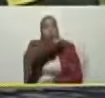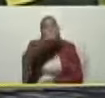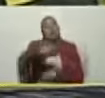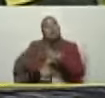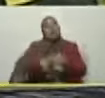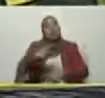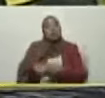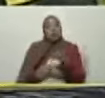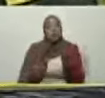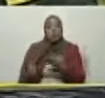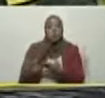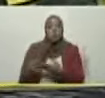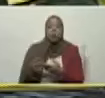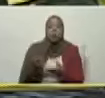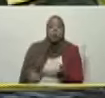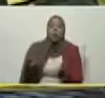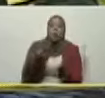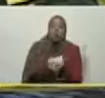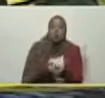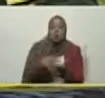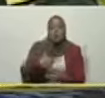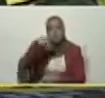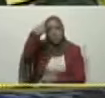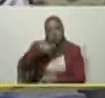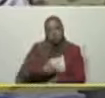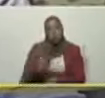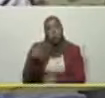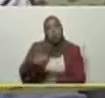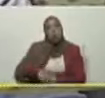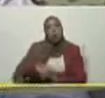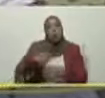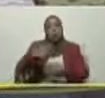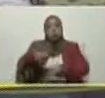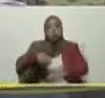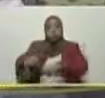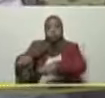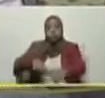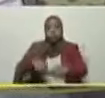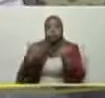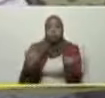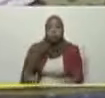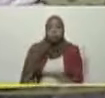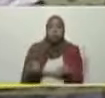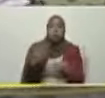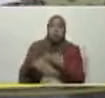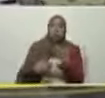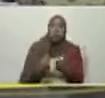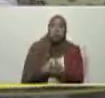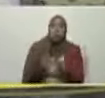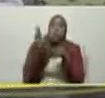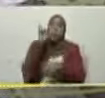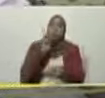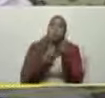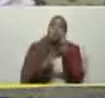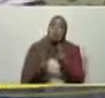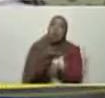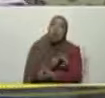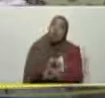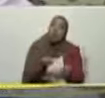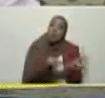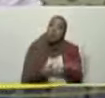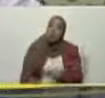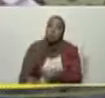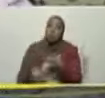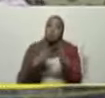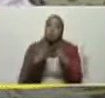Procedan a duplicar personal y maquinaria a partir de este momento para la limpieza definitiva de